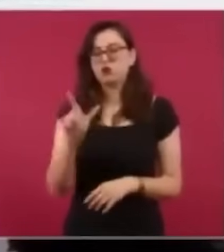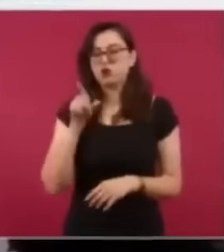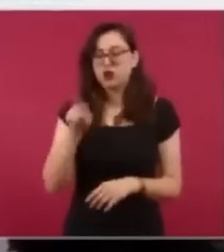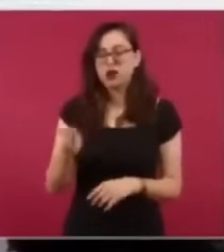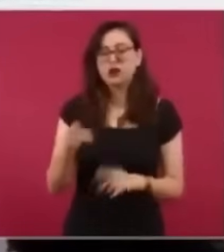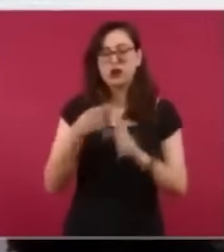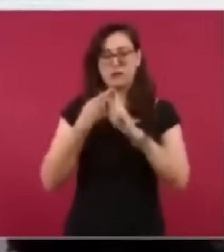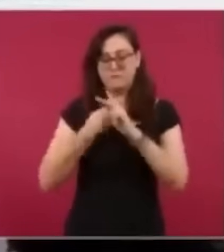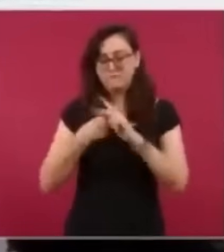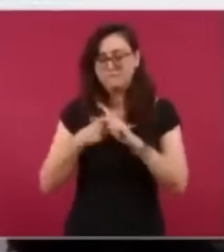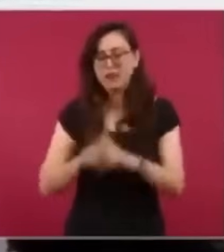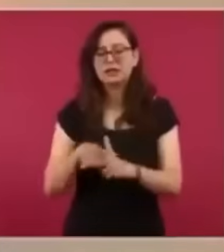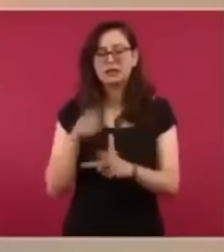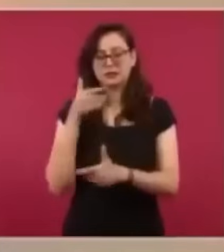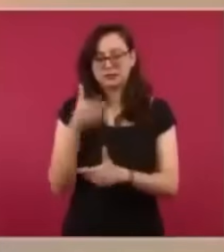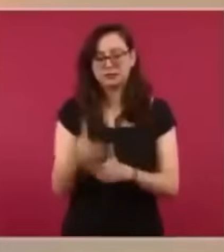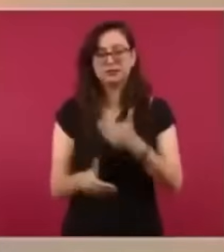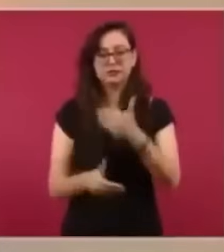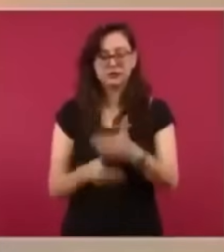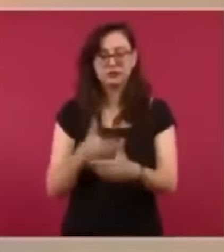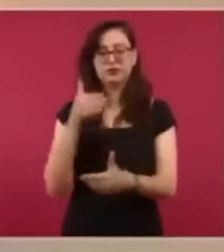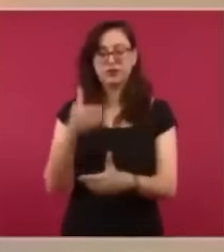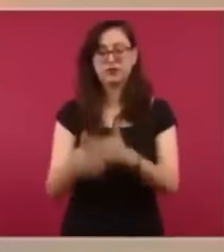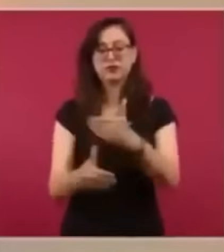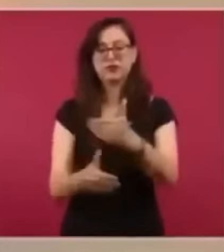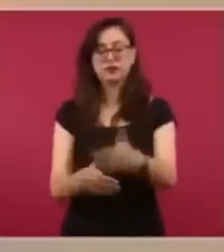como intelectual,